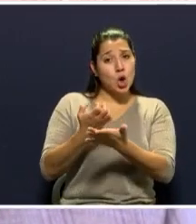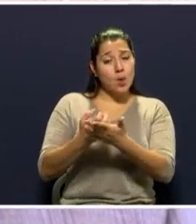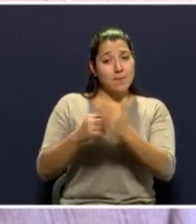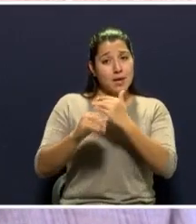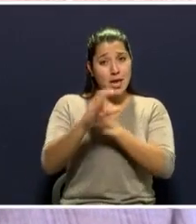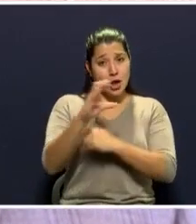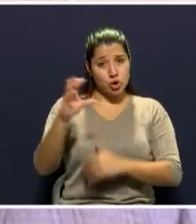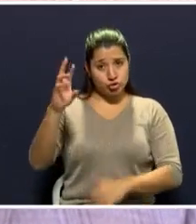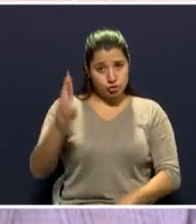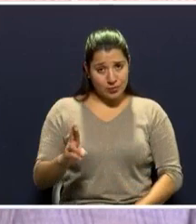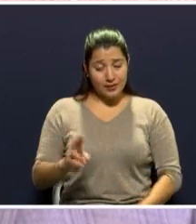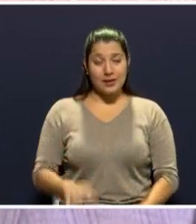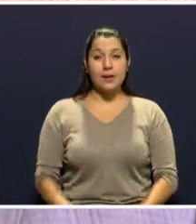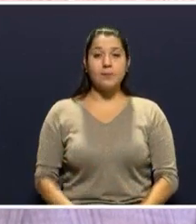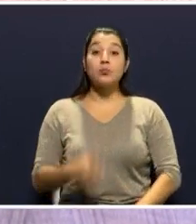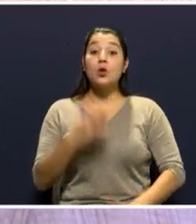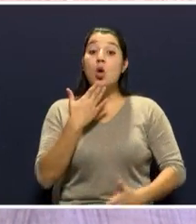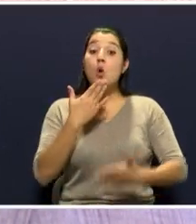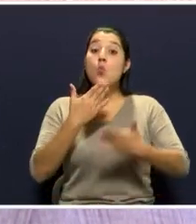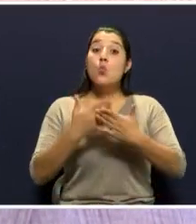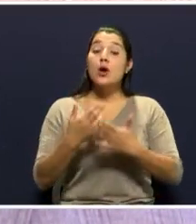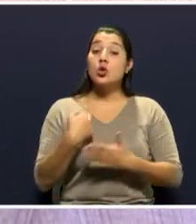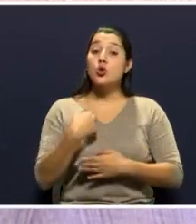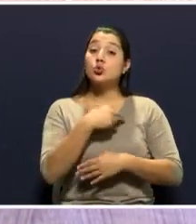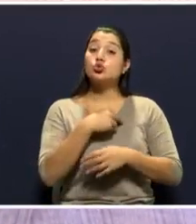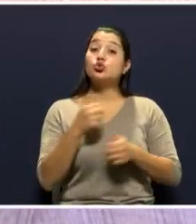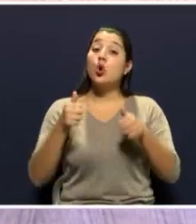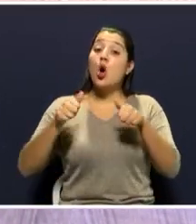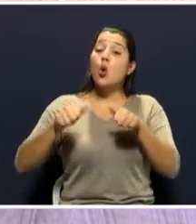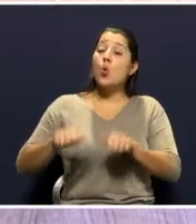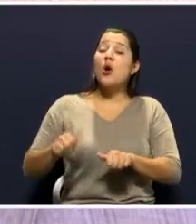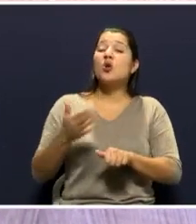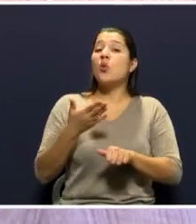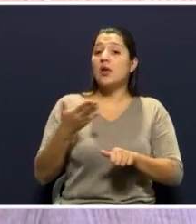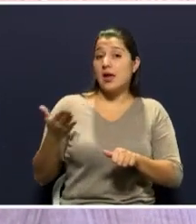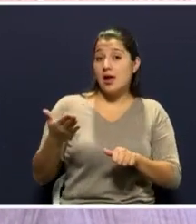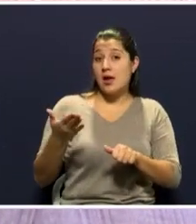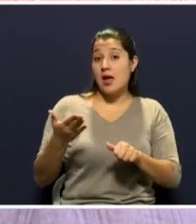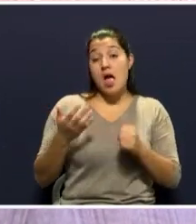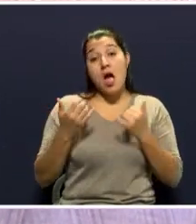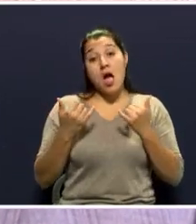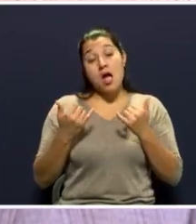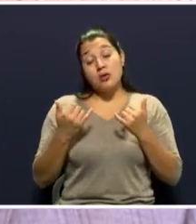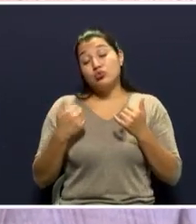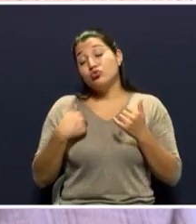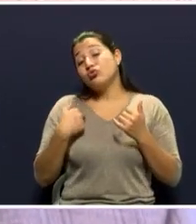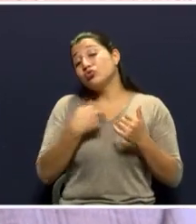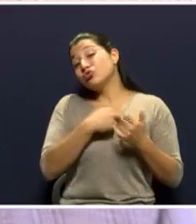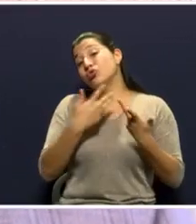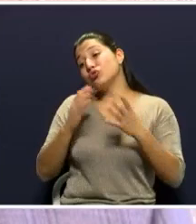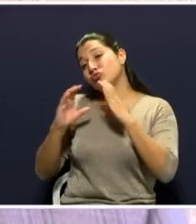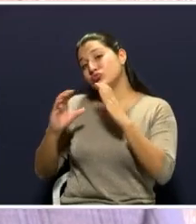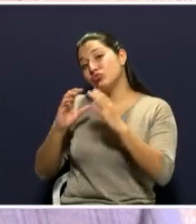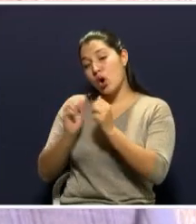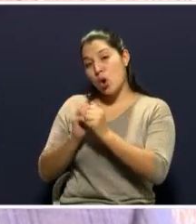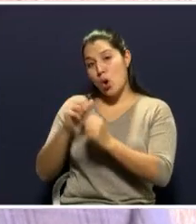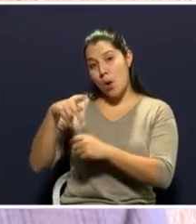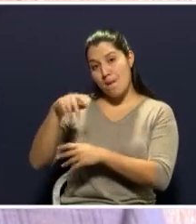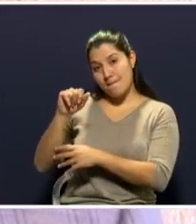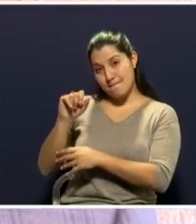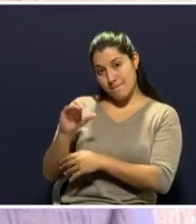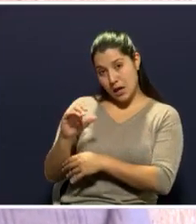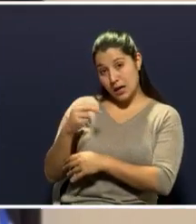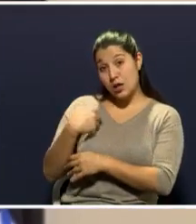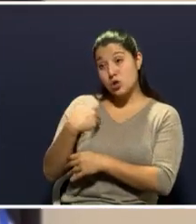el acuerdo que llegamos es que en esta oportunidad le correspondería presidir el directorio al